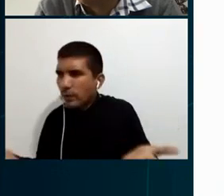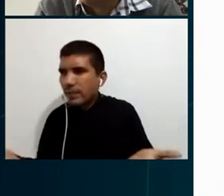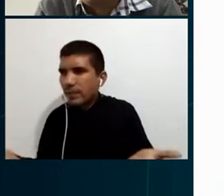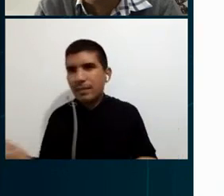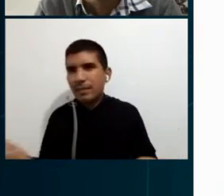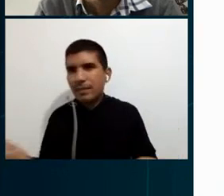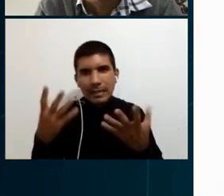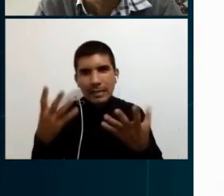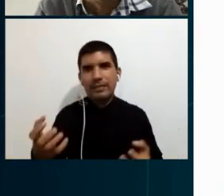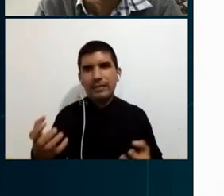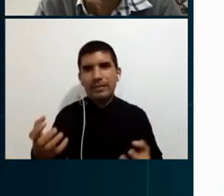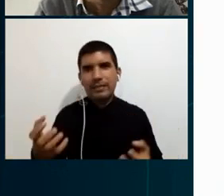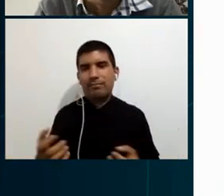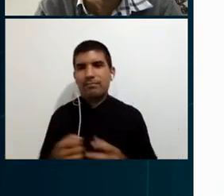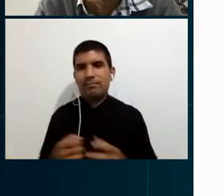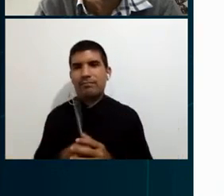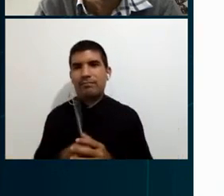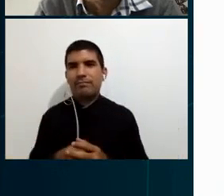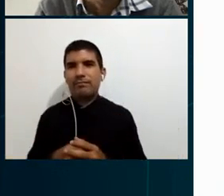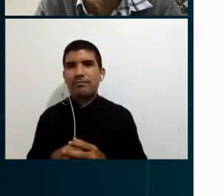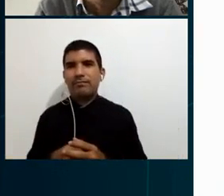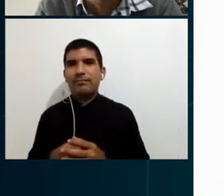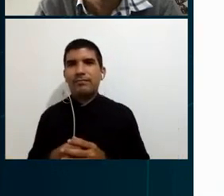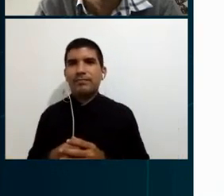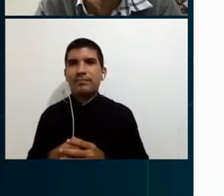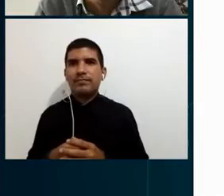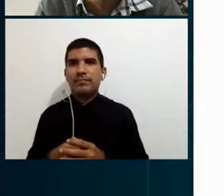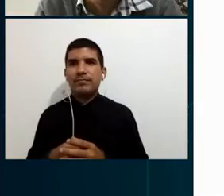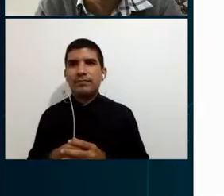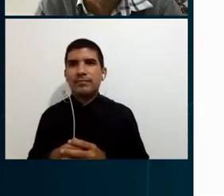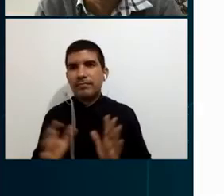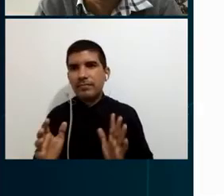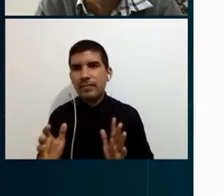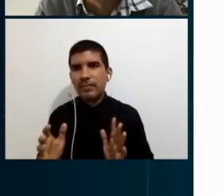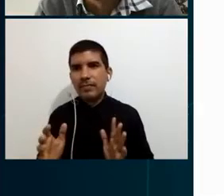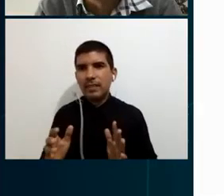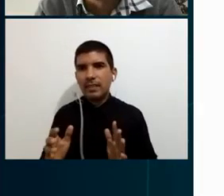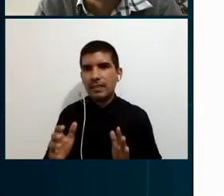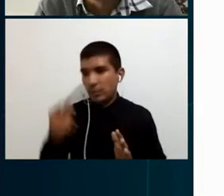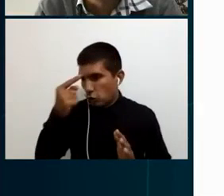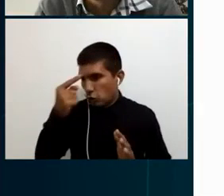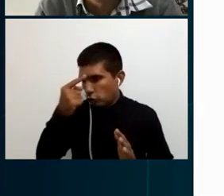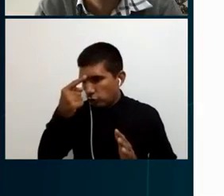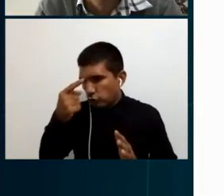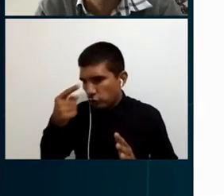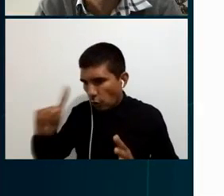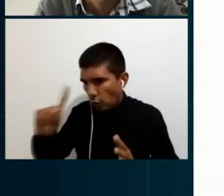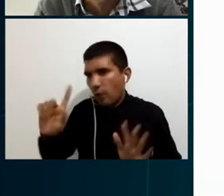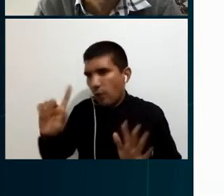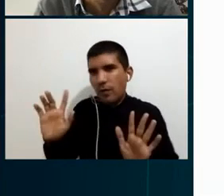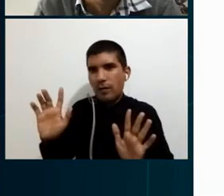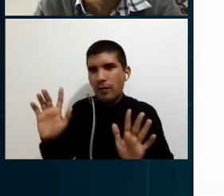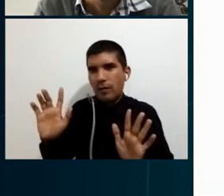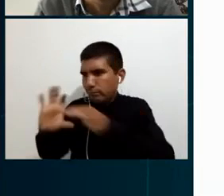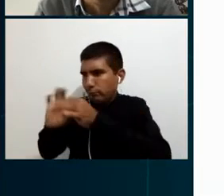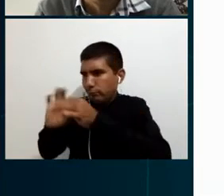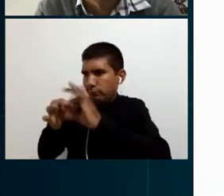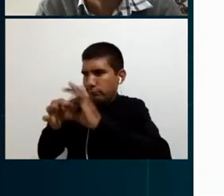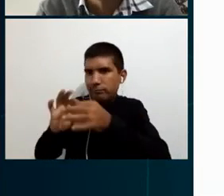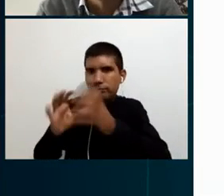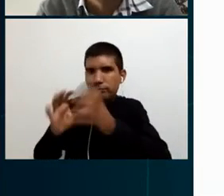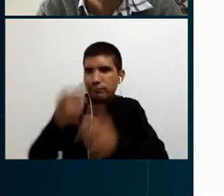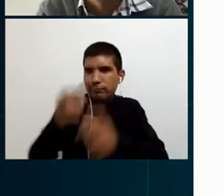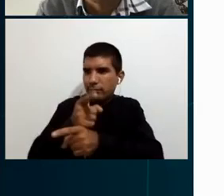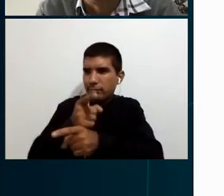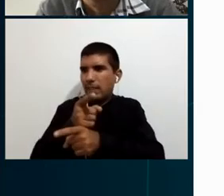digamos, y ahorita estábamos hablando de un caso de automatización en el tema de los abogados. En el mundo, la inteligencia